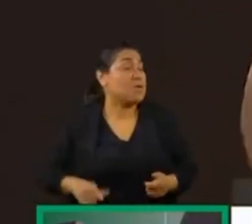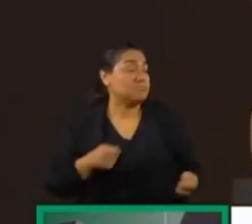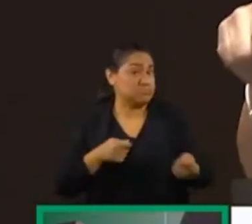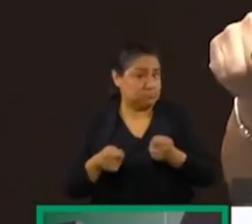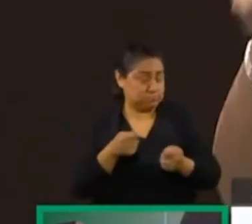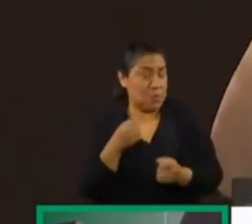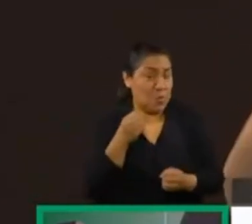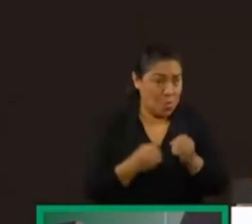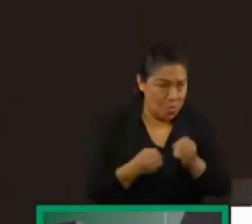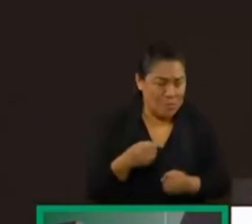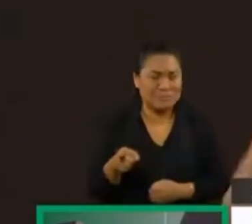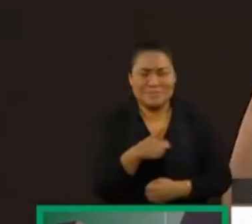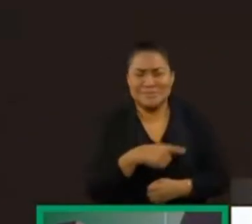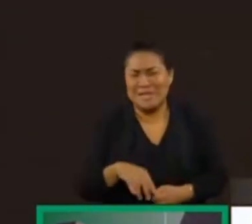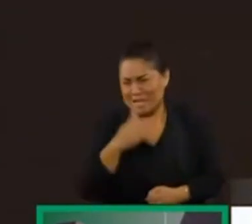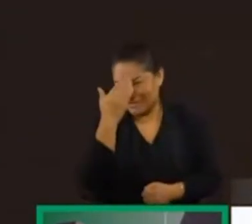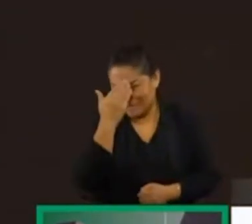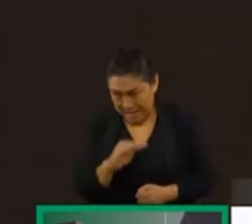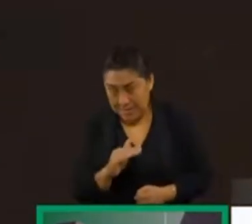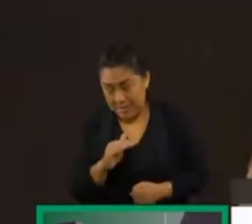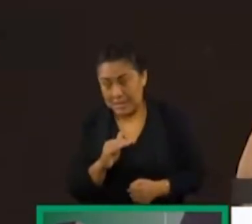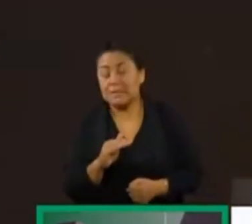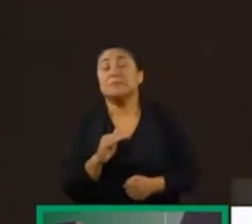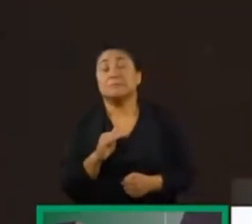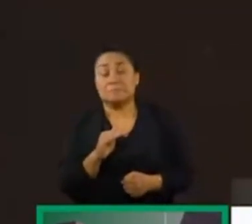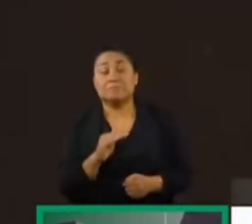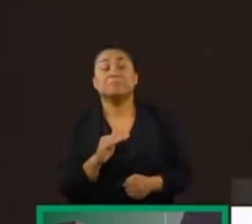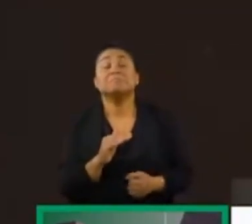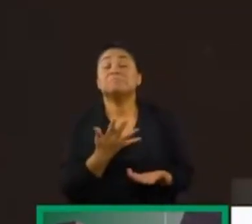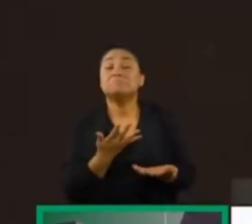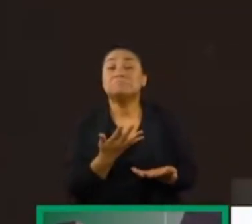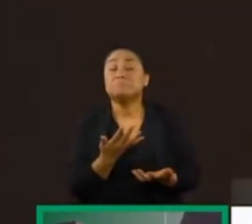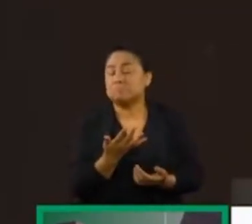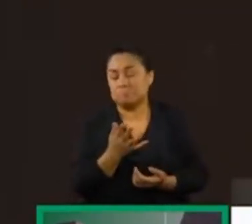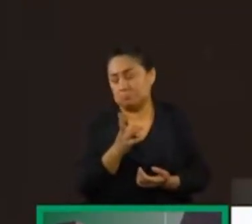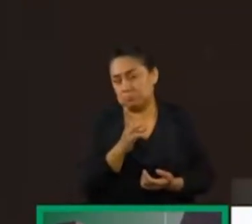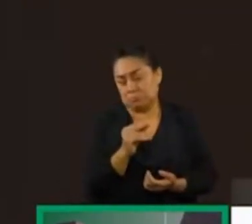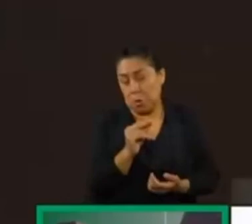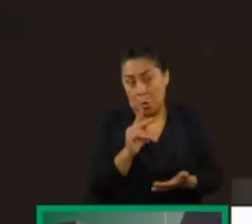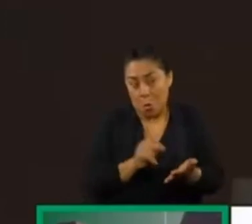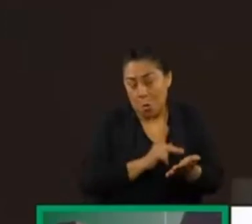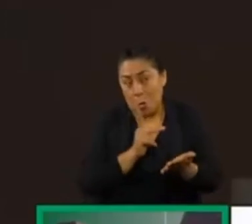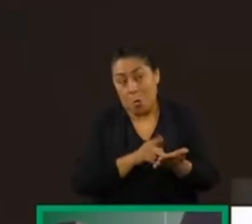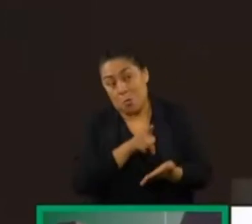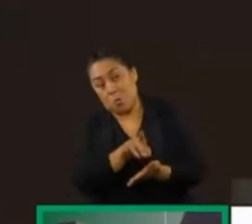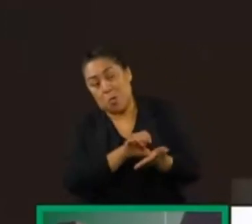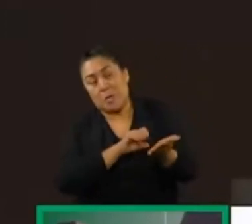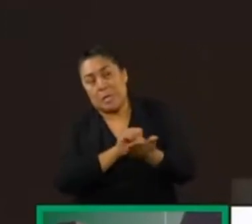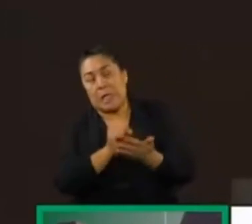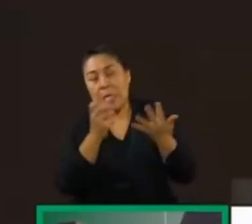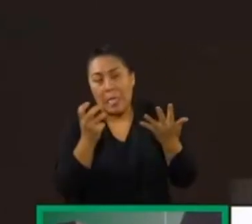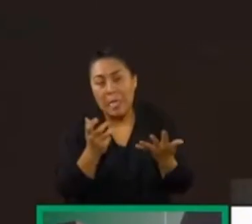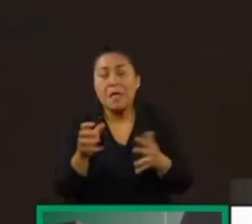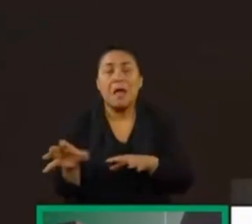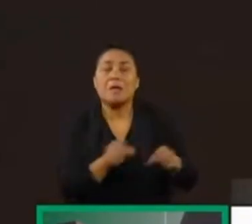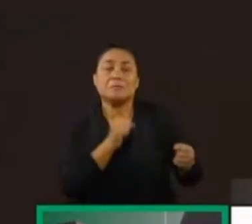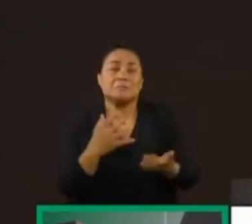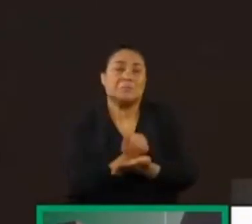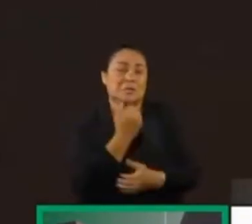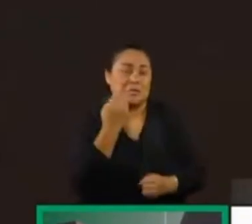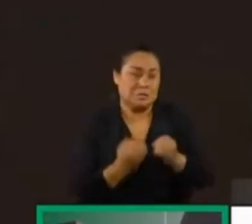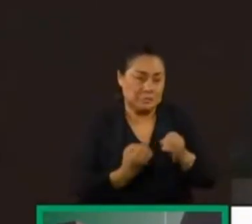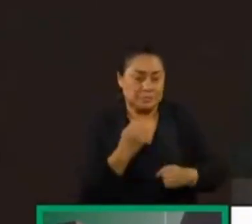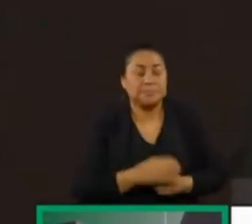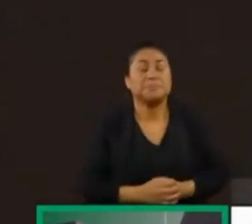que esa Corte que les va a rendir pleitesía a ustedes no se va a atrever a volverlo a declarar inconstitucional. Otro más.